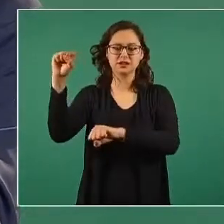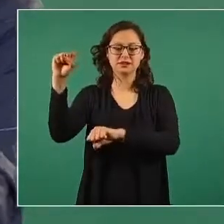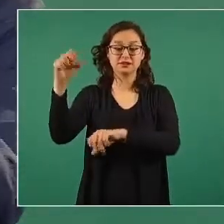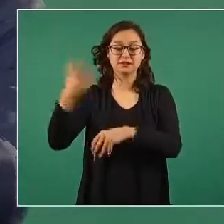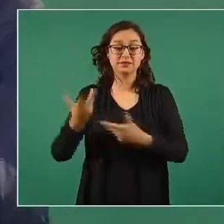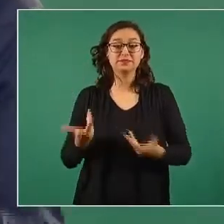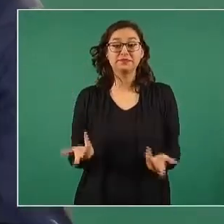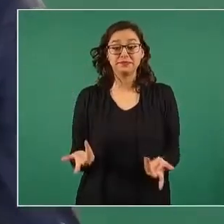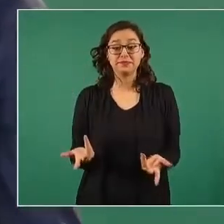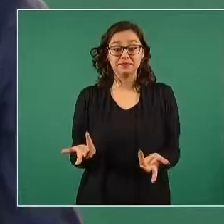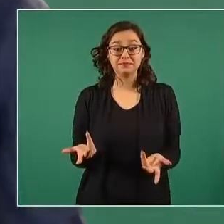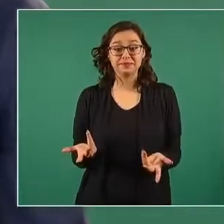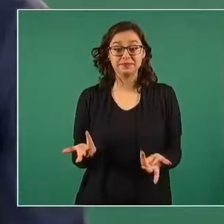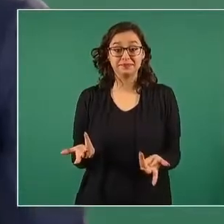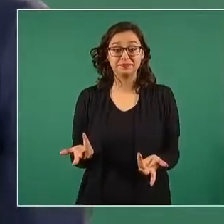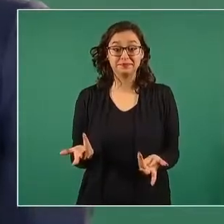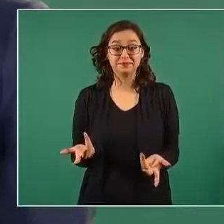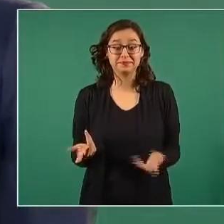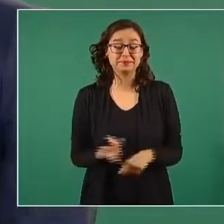Entonces,